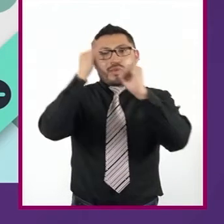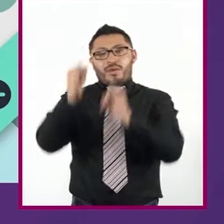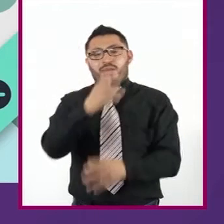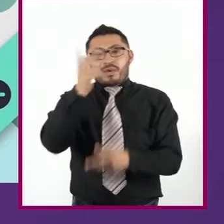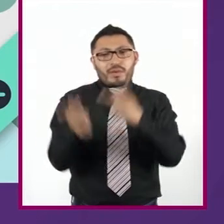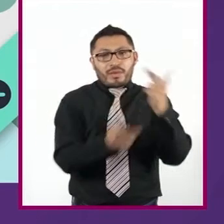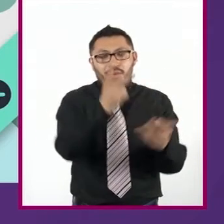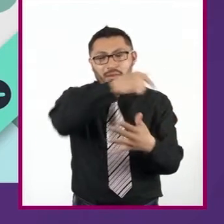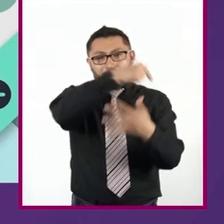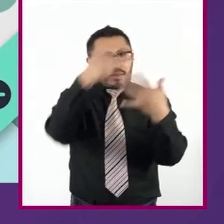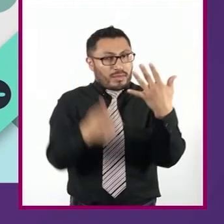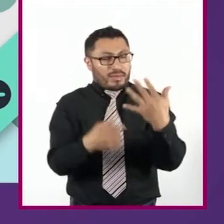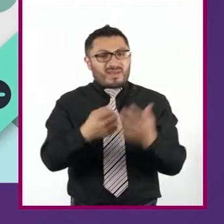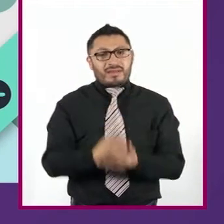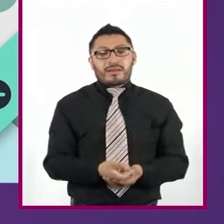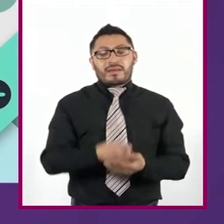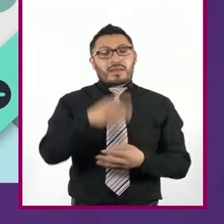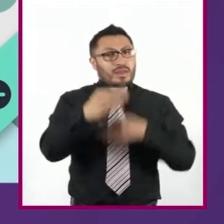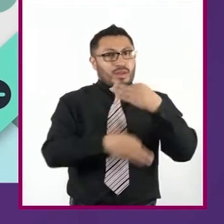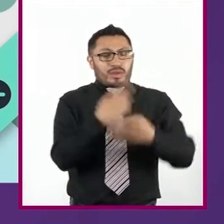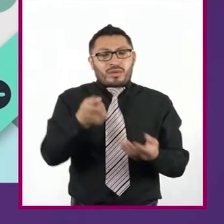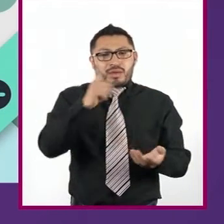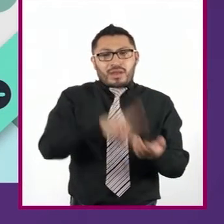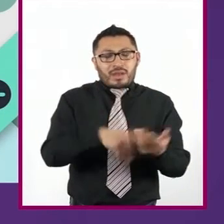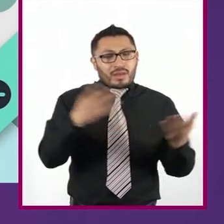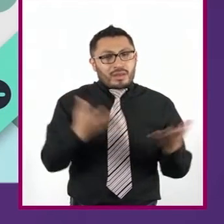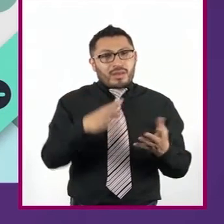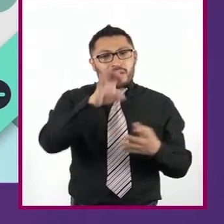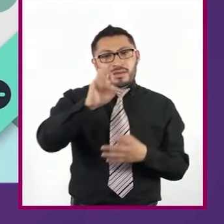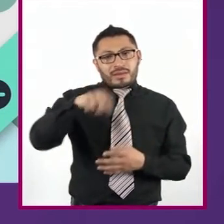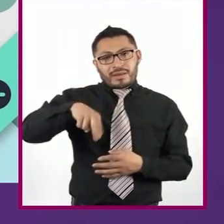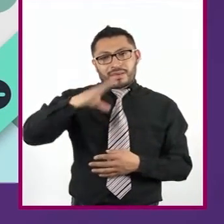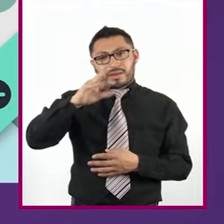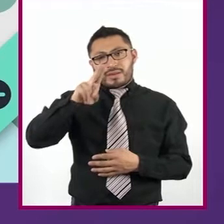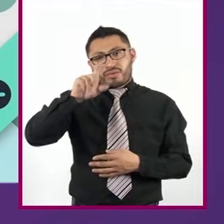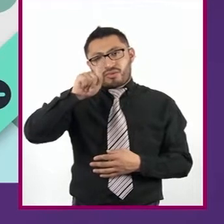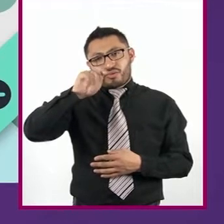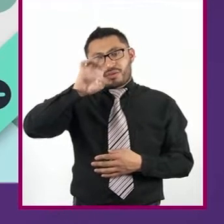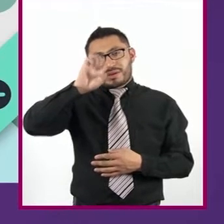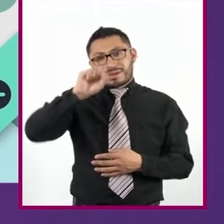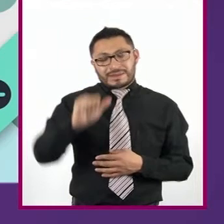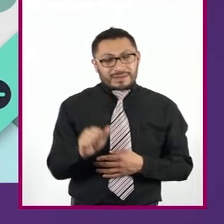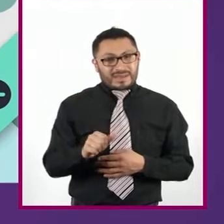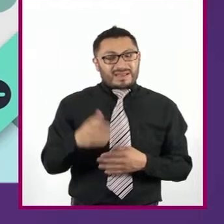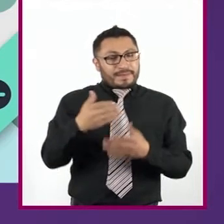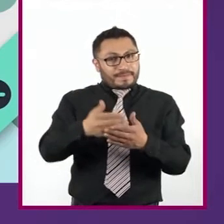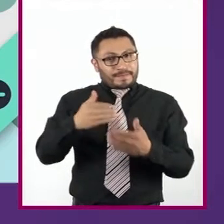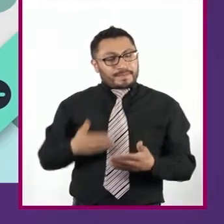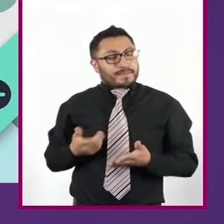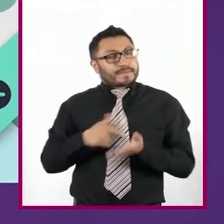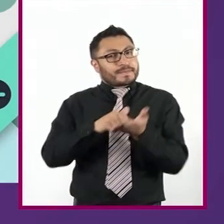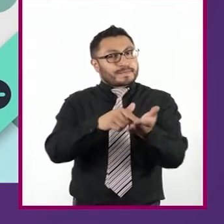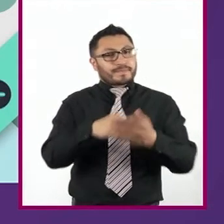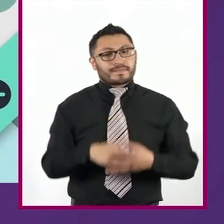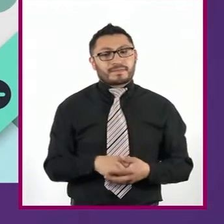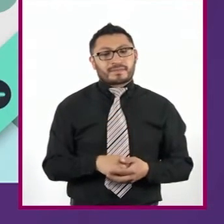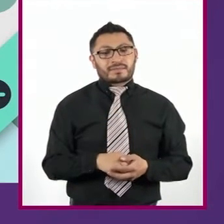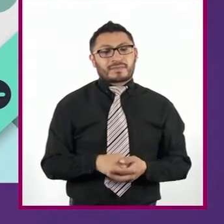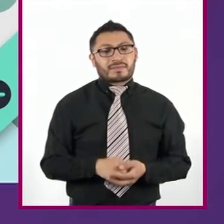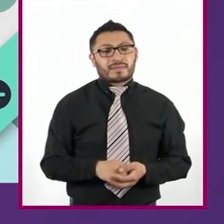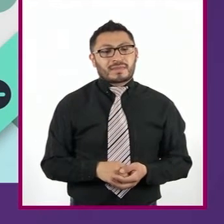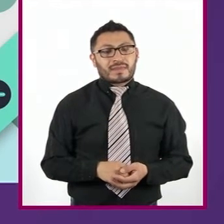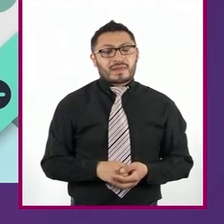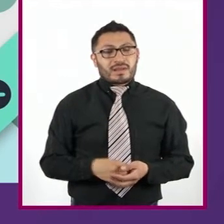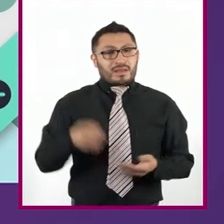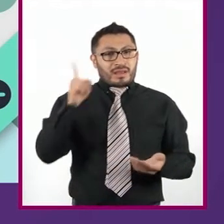preguntas, son los elementos que conforman la encuesta de la situación antes planteada. En